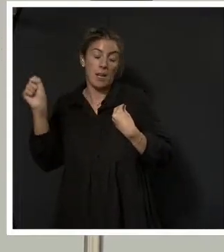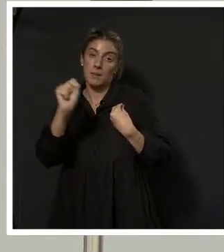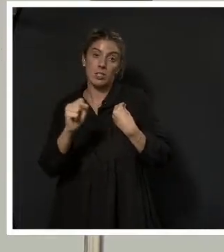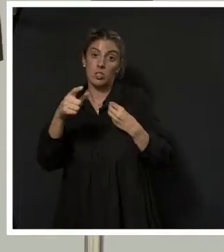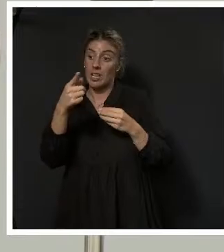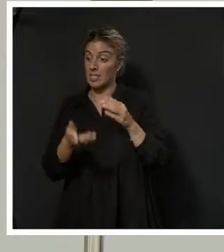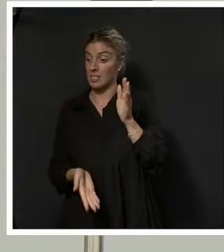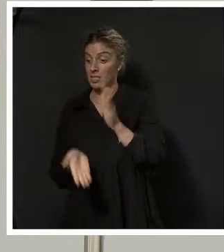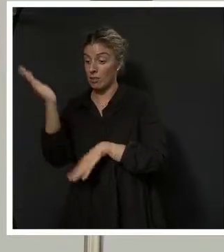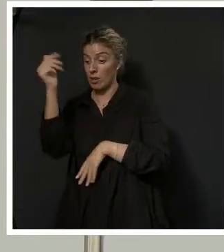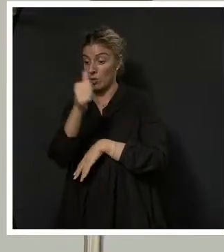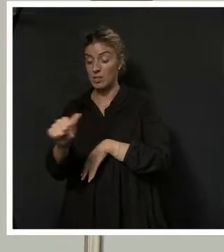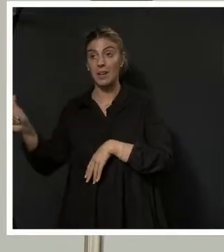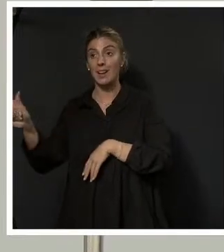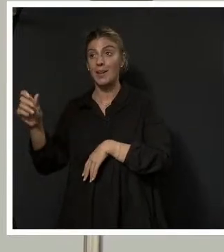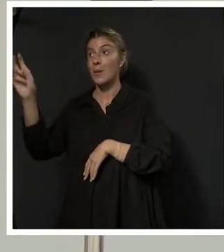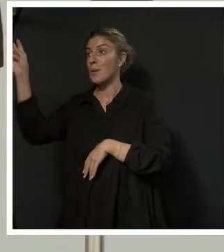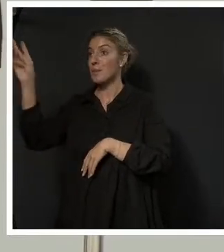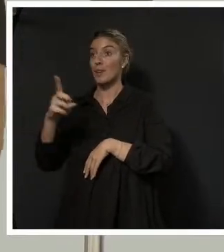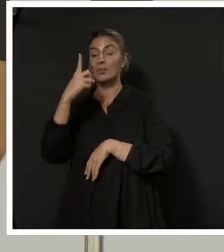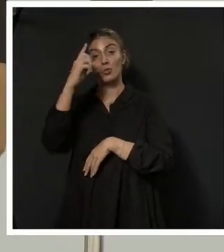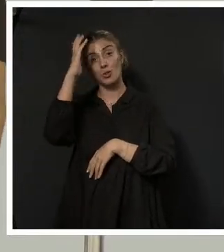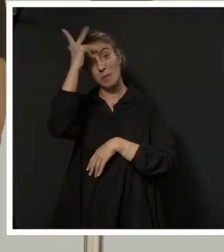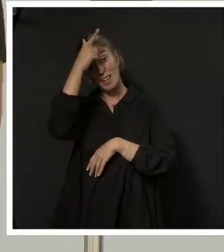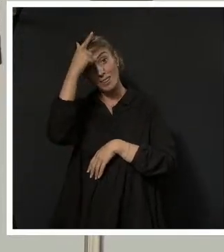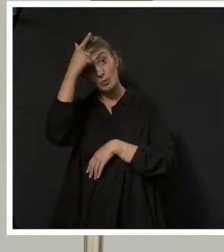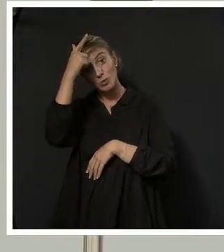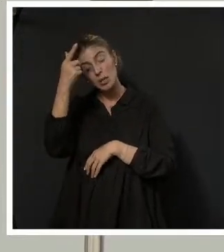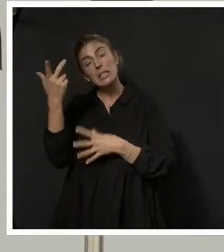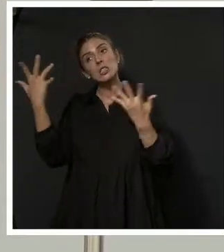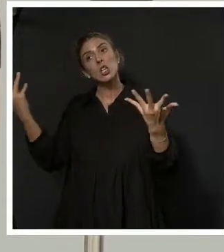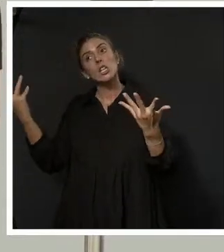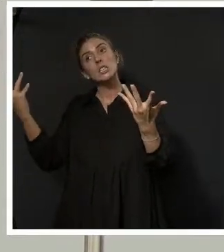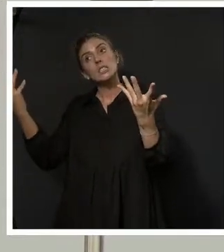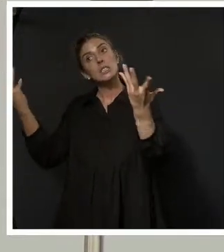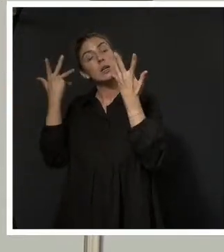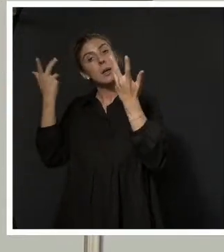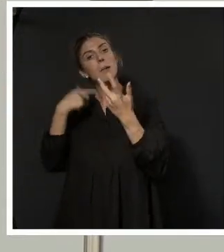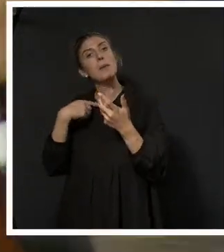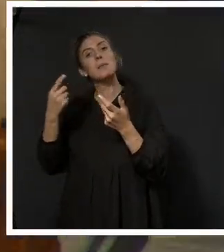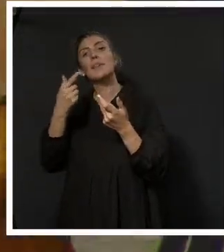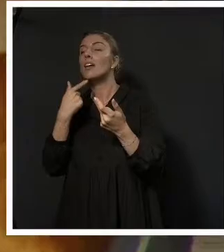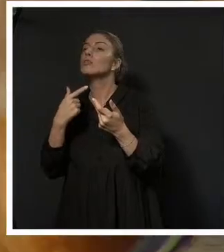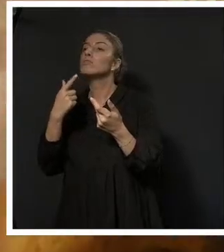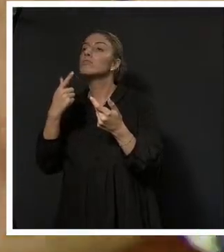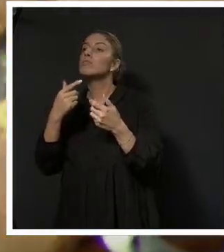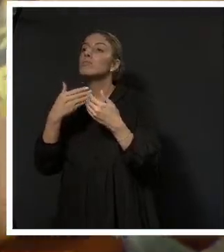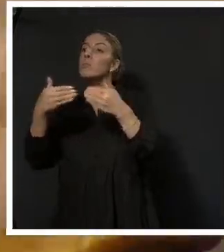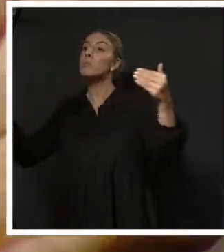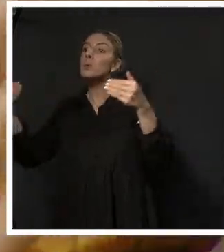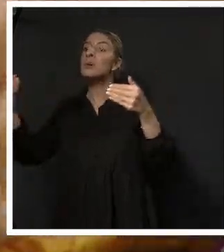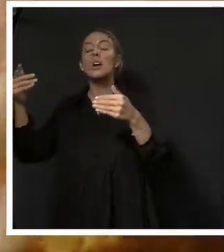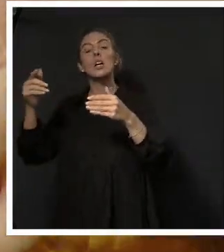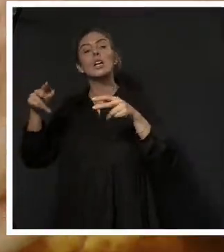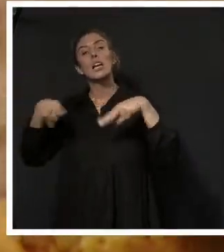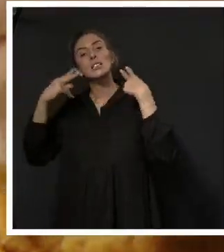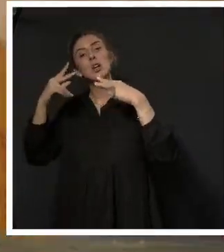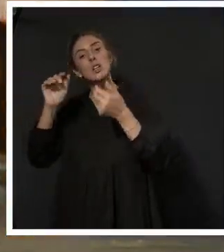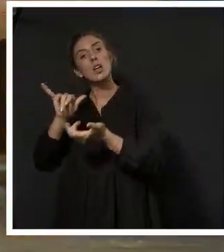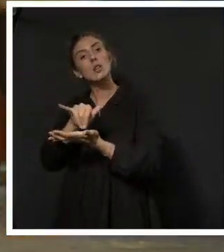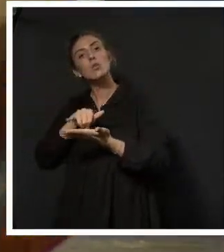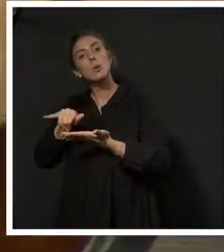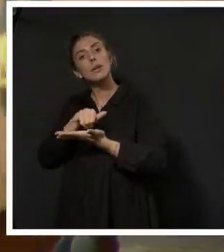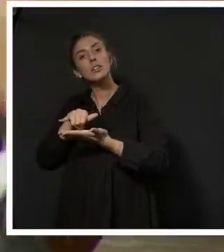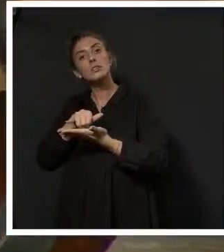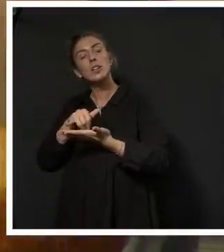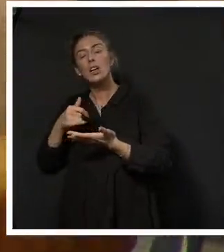de marchar él vino a comer unos americanos y me plantearon abrir un restaurante en Nueva York sí imagínate o